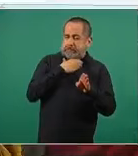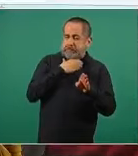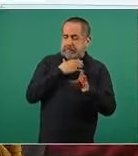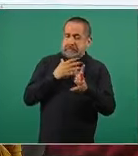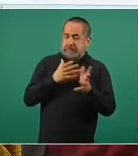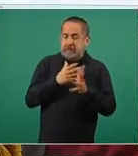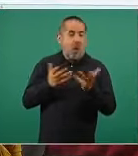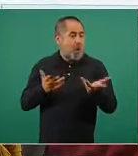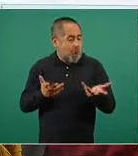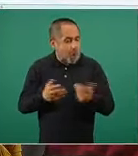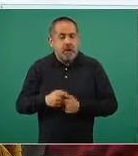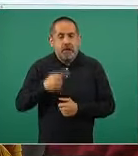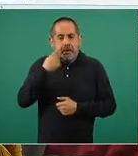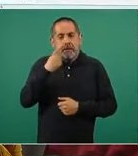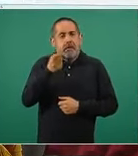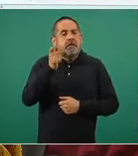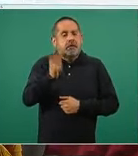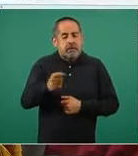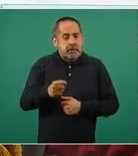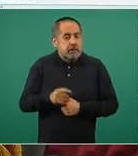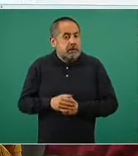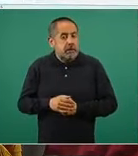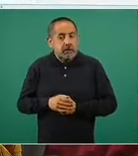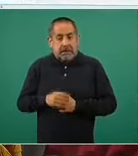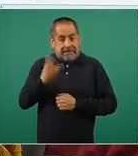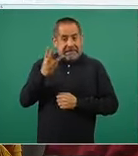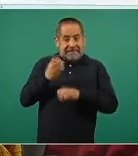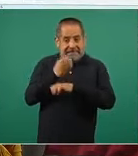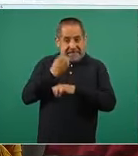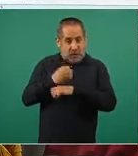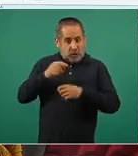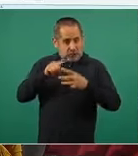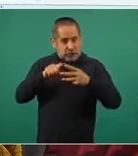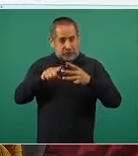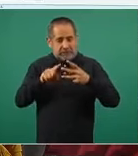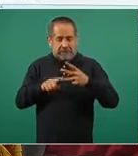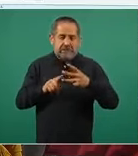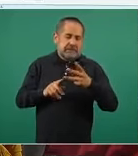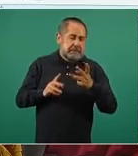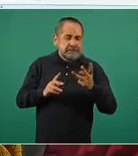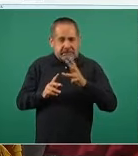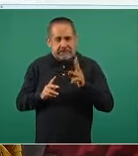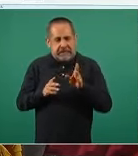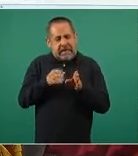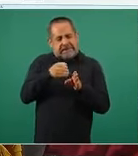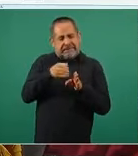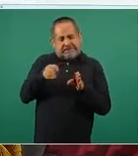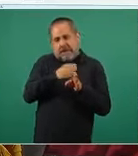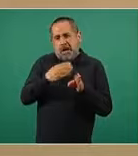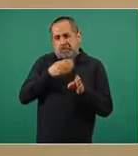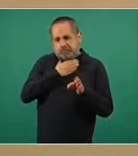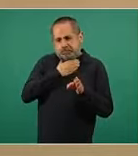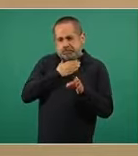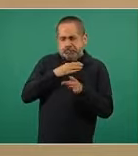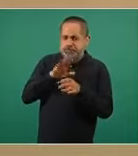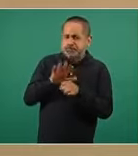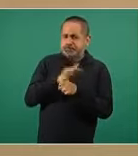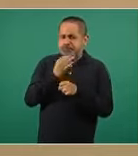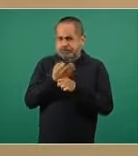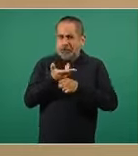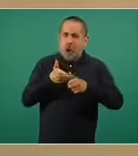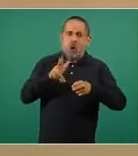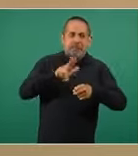importante porque observen que estas 3 entidades federativas, a pesar de que se encuentran en este rango, cuando nosotros hacemos un